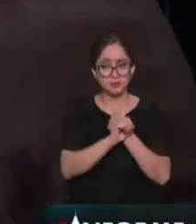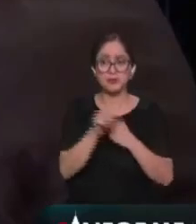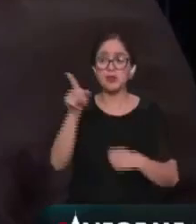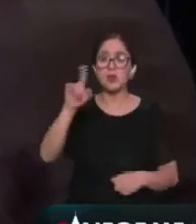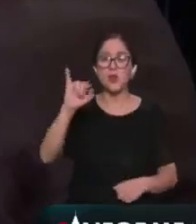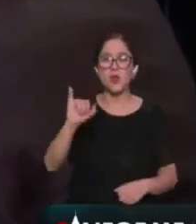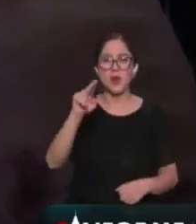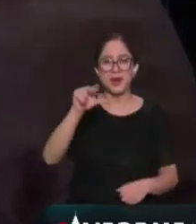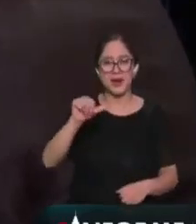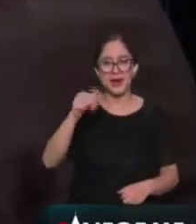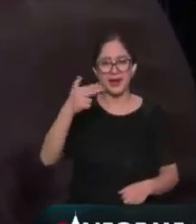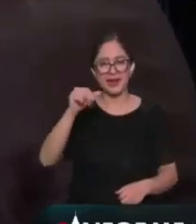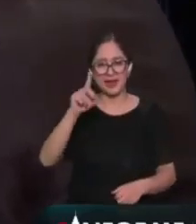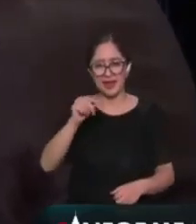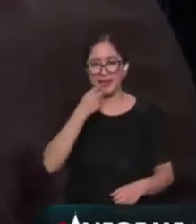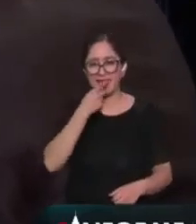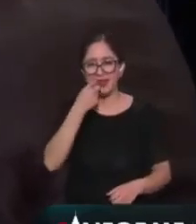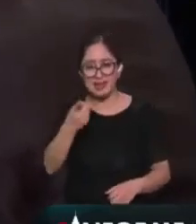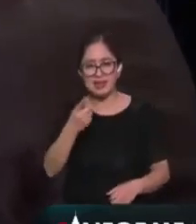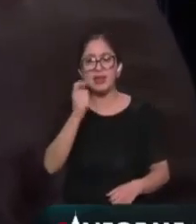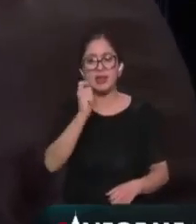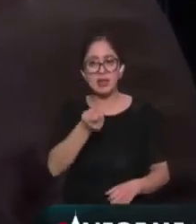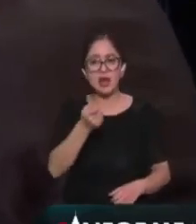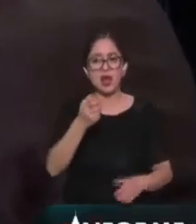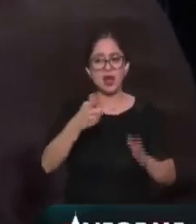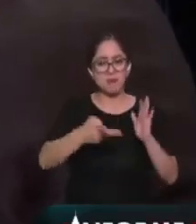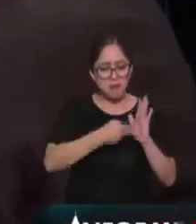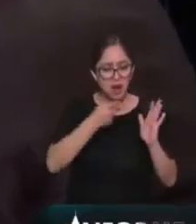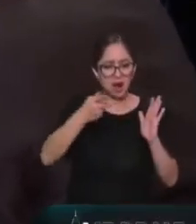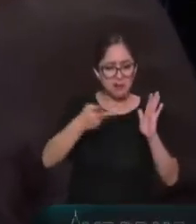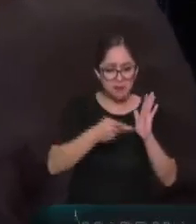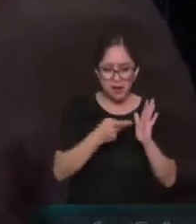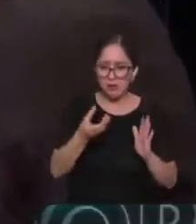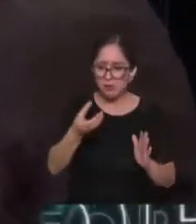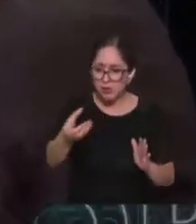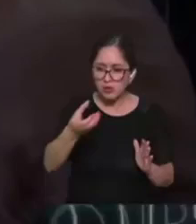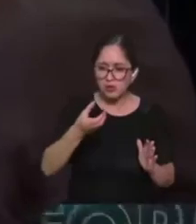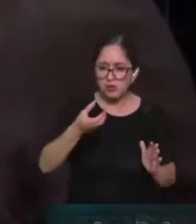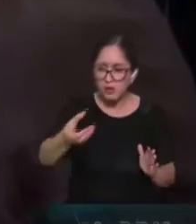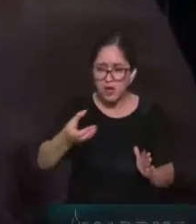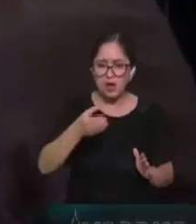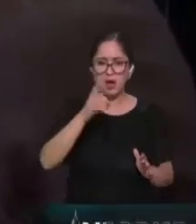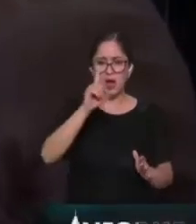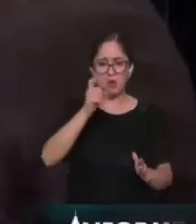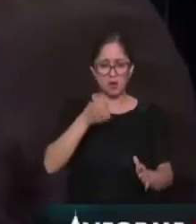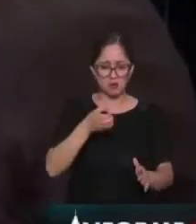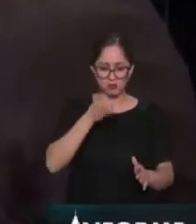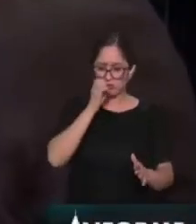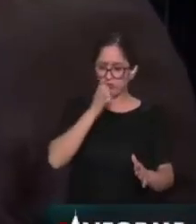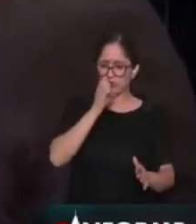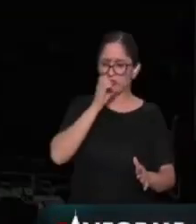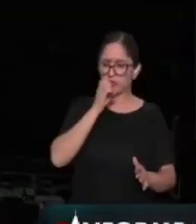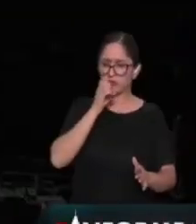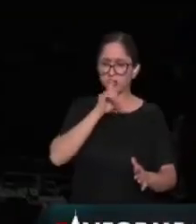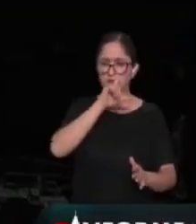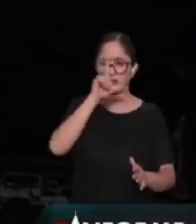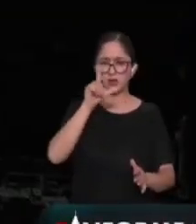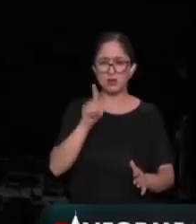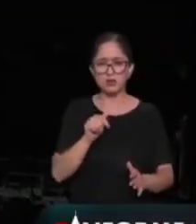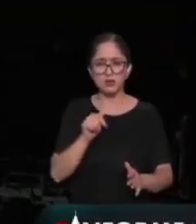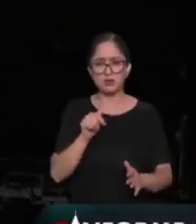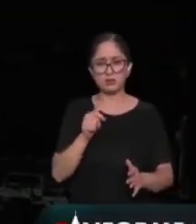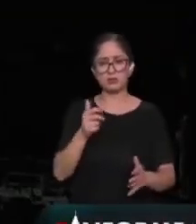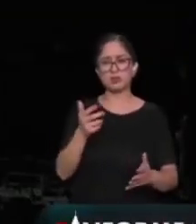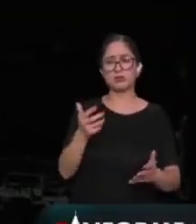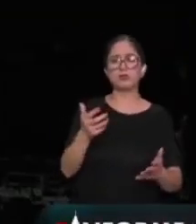que le daban botellitas de agua cada rato, total que ella se sentía muy como groovy, ¿no? Y se